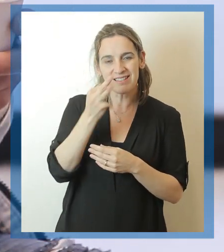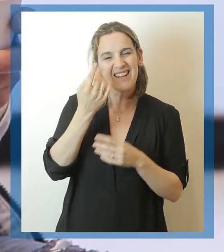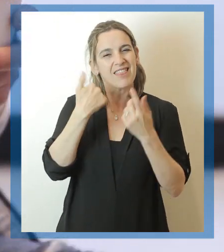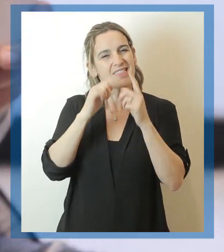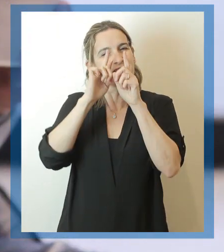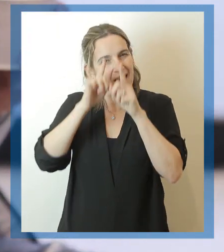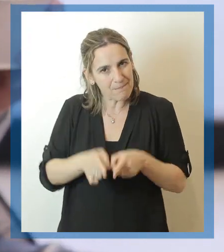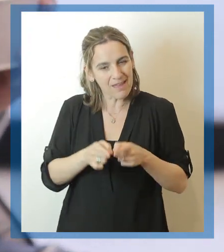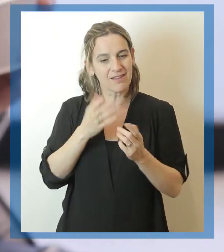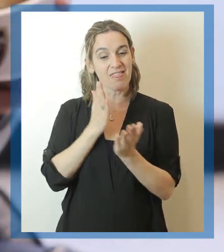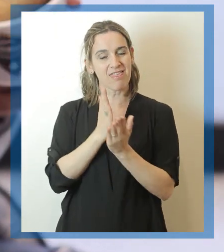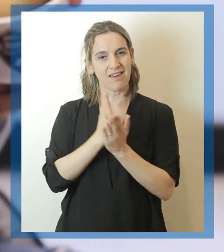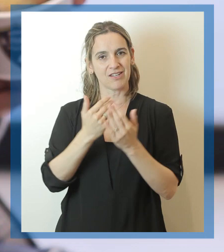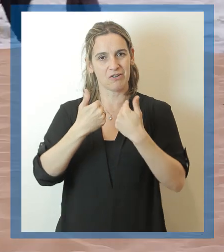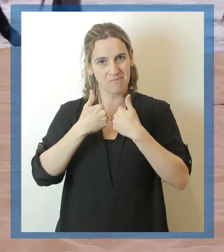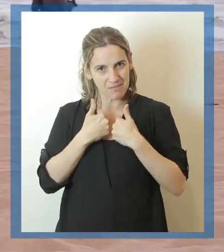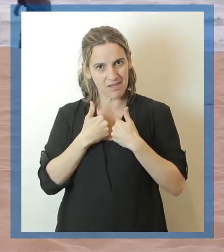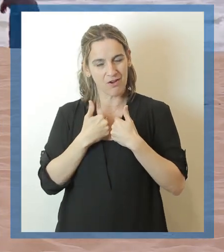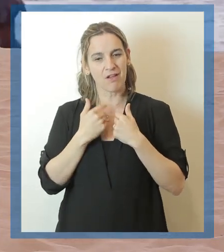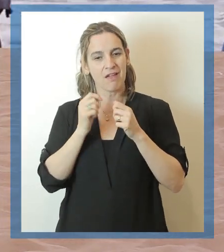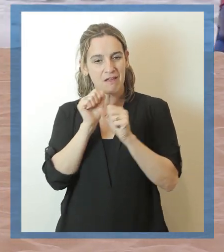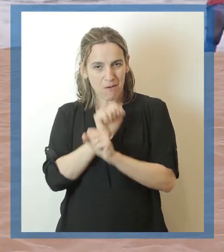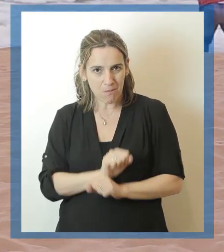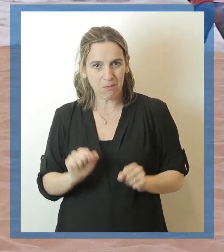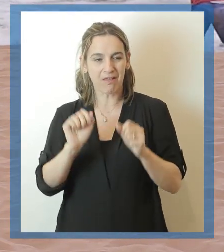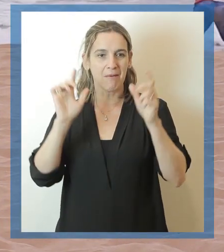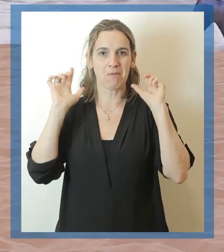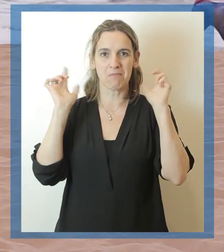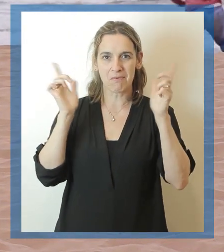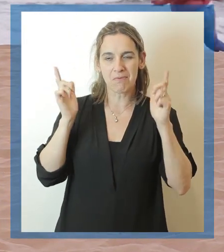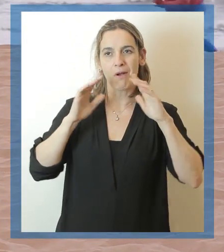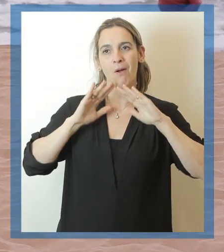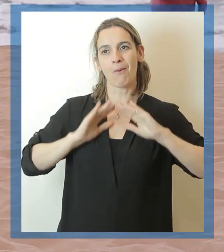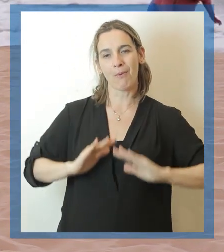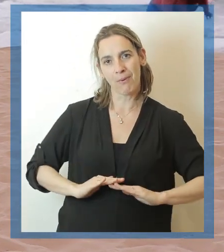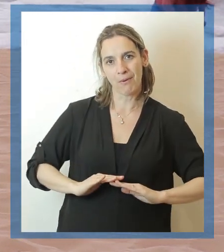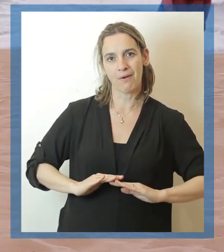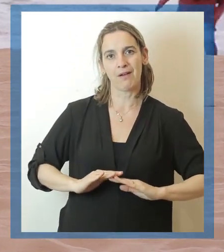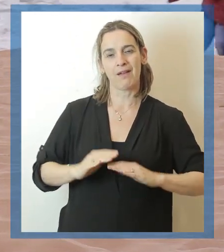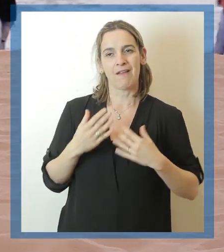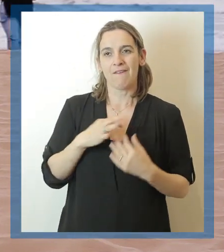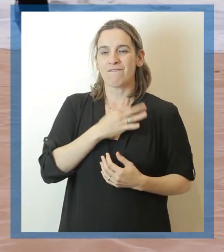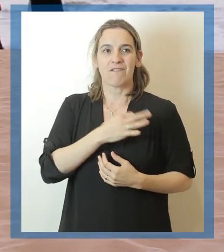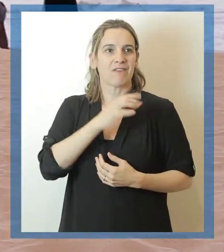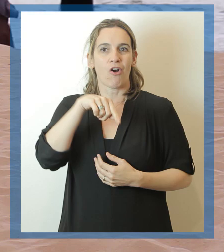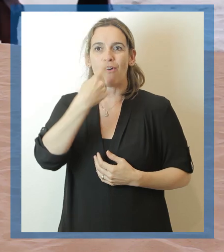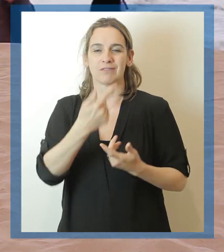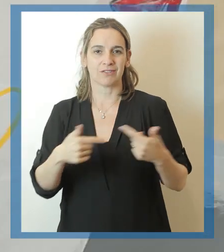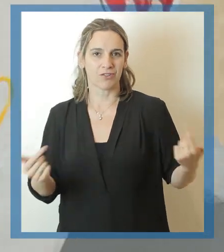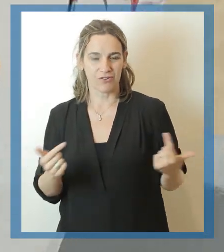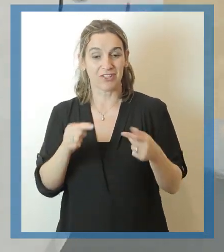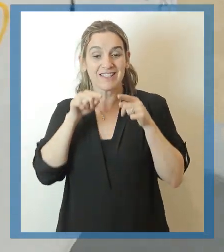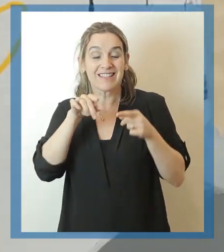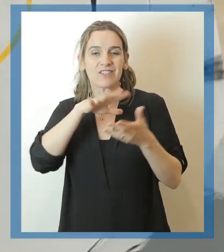escuela, además de participar de los talleres, también tengo un derecho que me permite